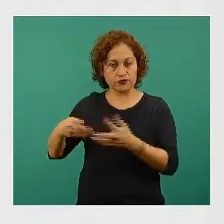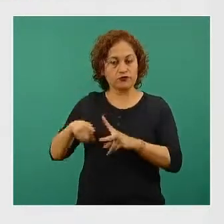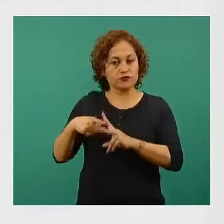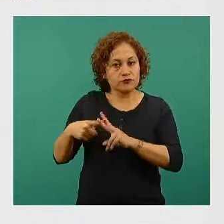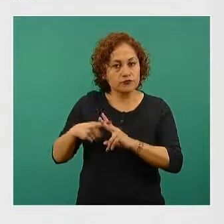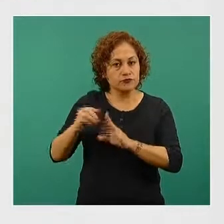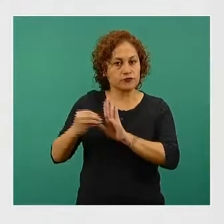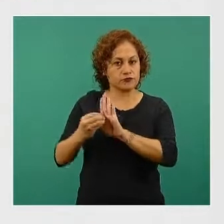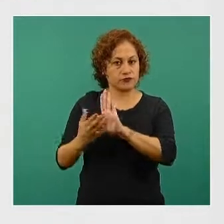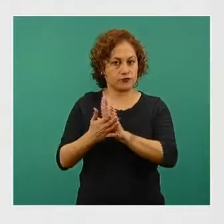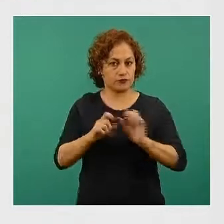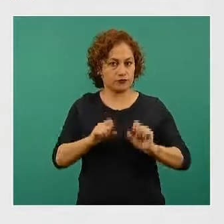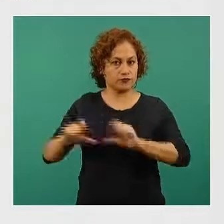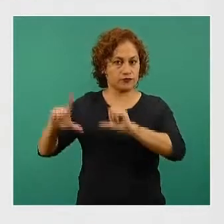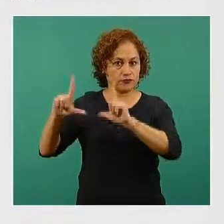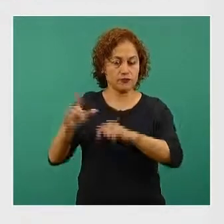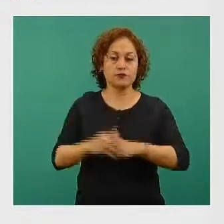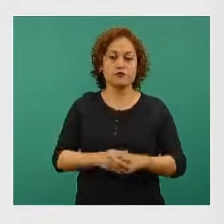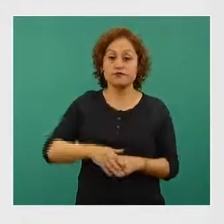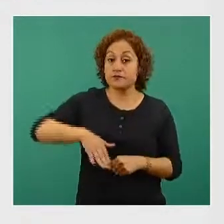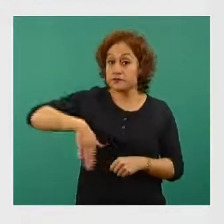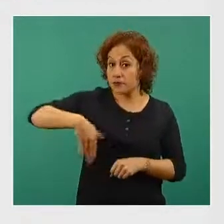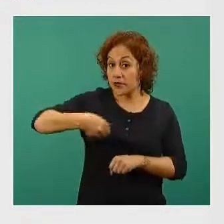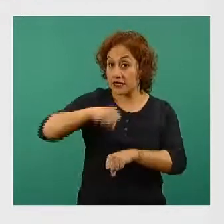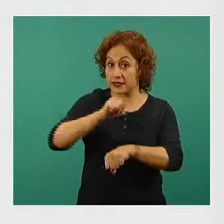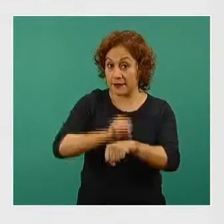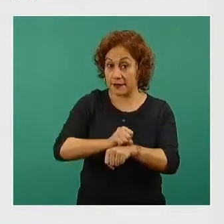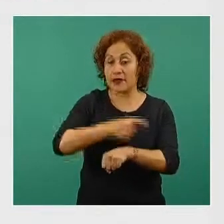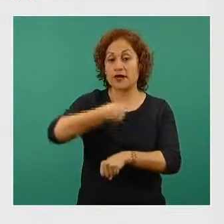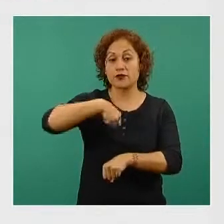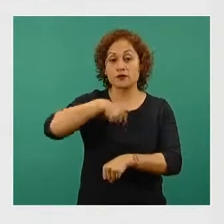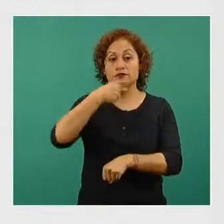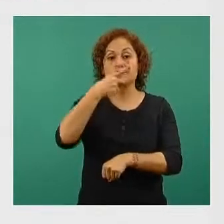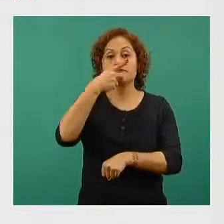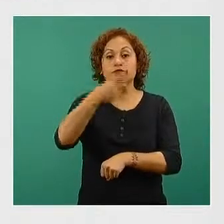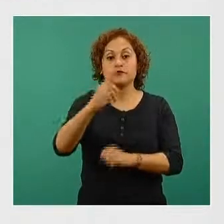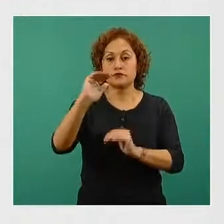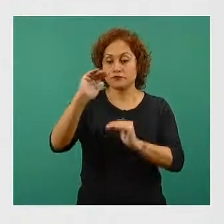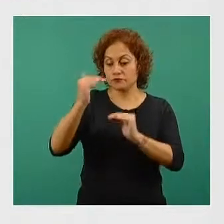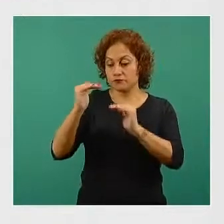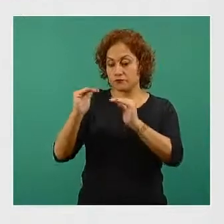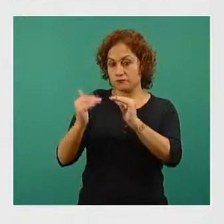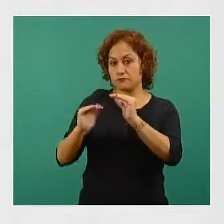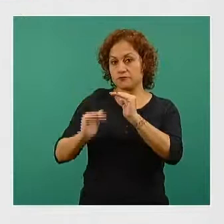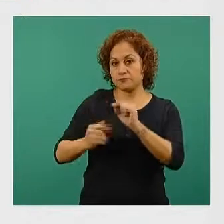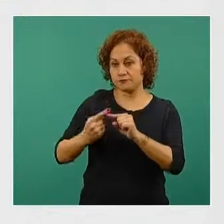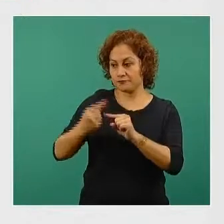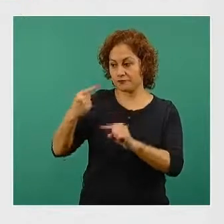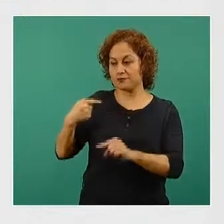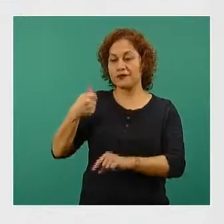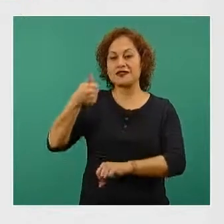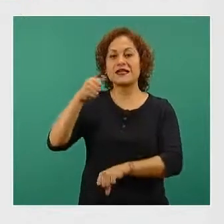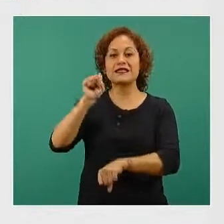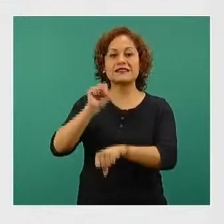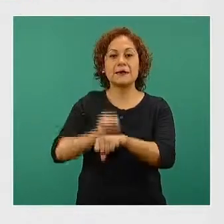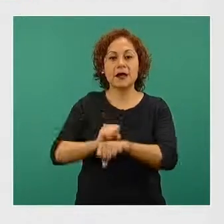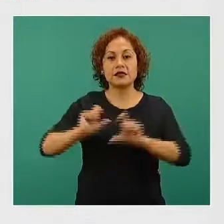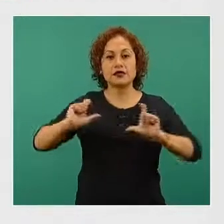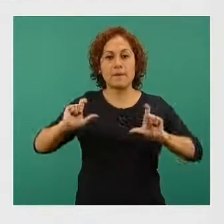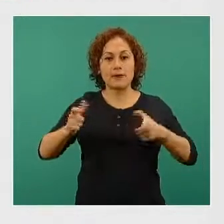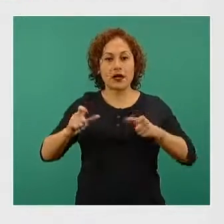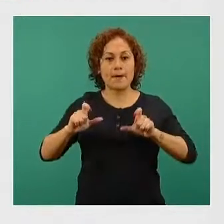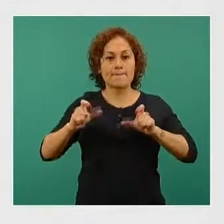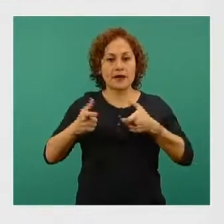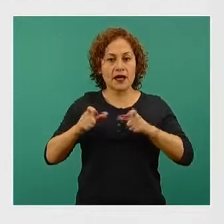recalcando en últimas semanas, tenemos esta ya disminución durante 6 semanas continuas de la carga epidémica, es decir, de